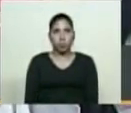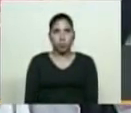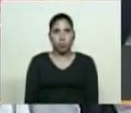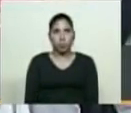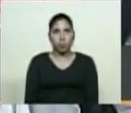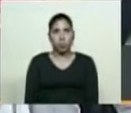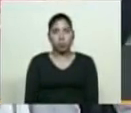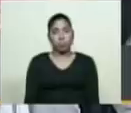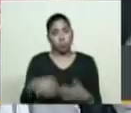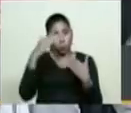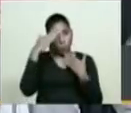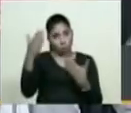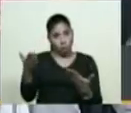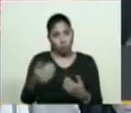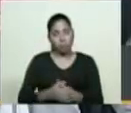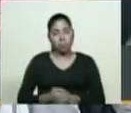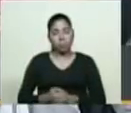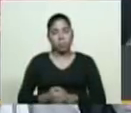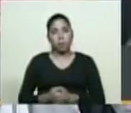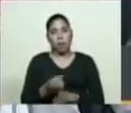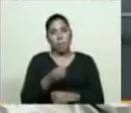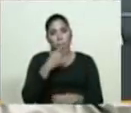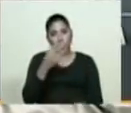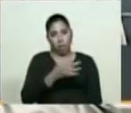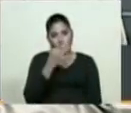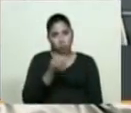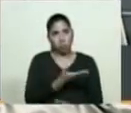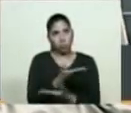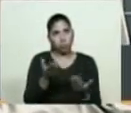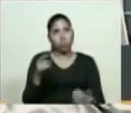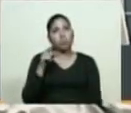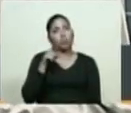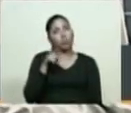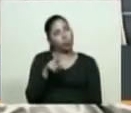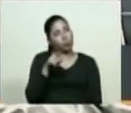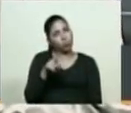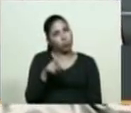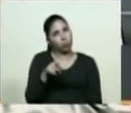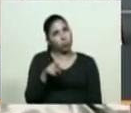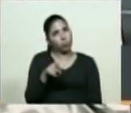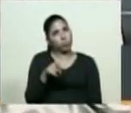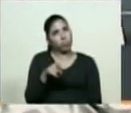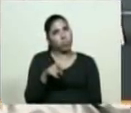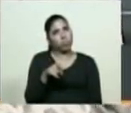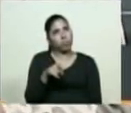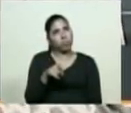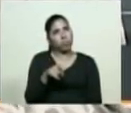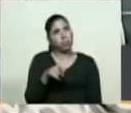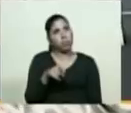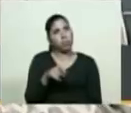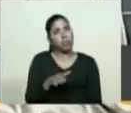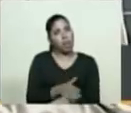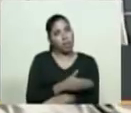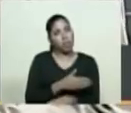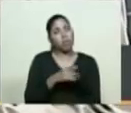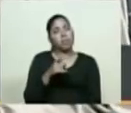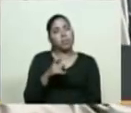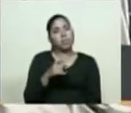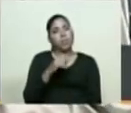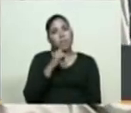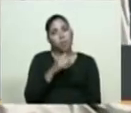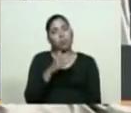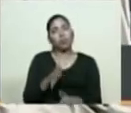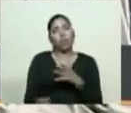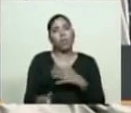Hola, buenas tardes. Hola, Marco. Bien, usted hablaba al comienzo de que lo de este fin de semana en cuanto a la movilización